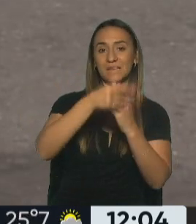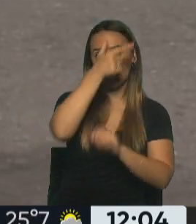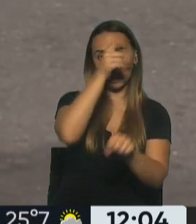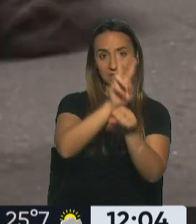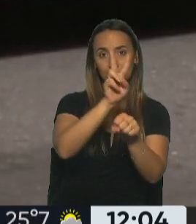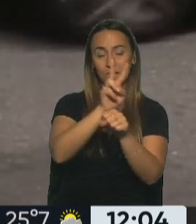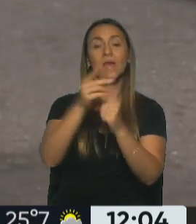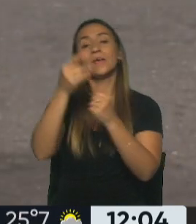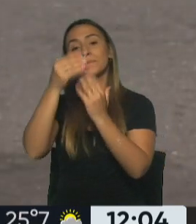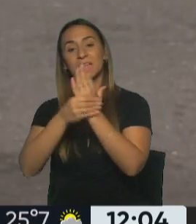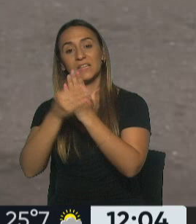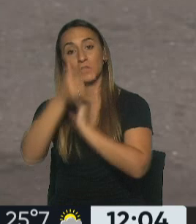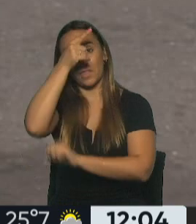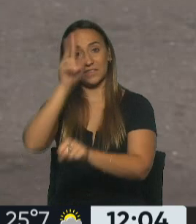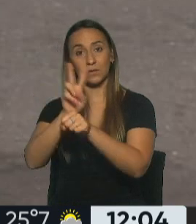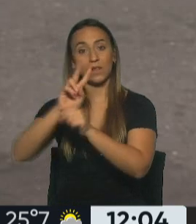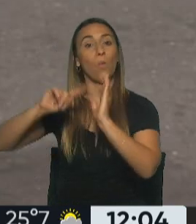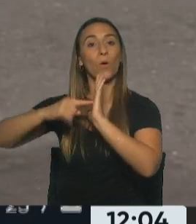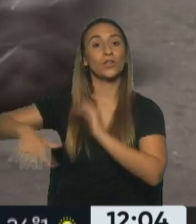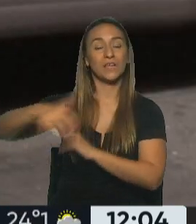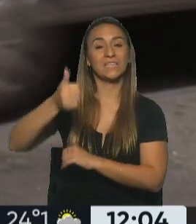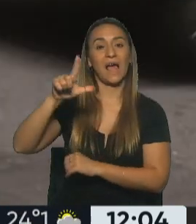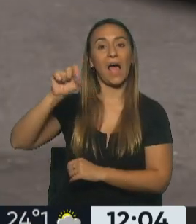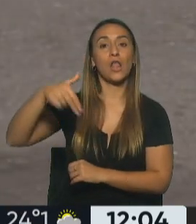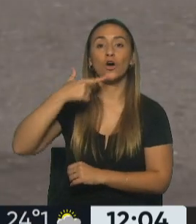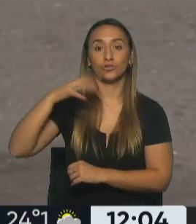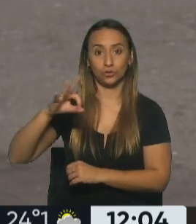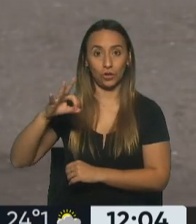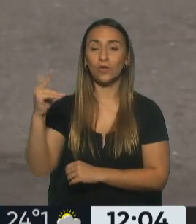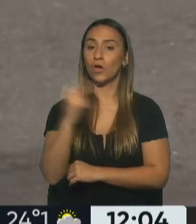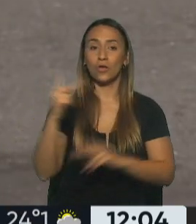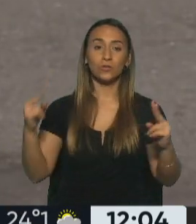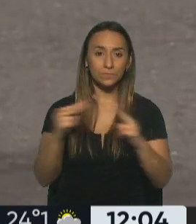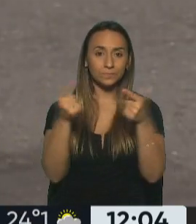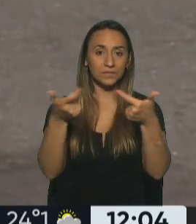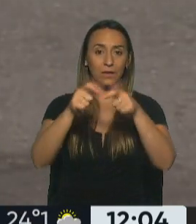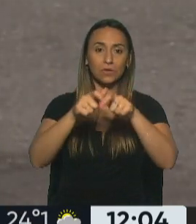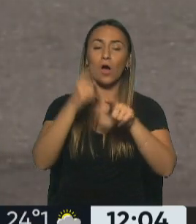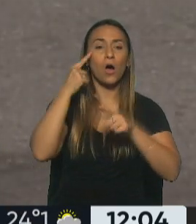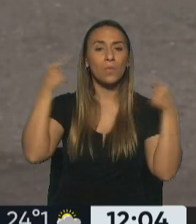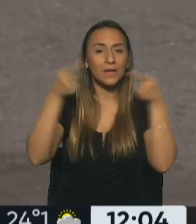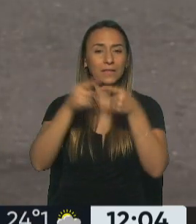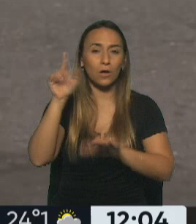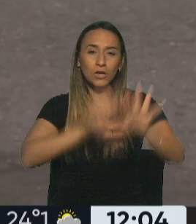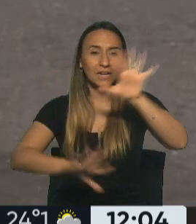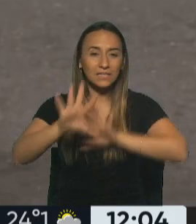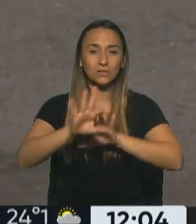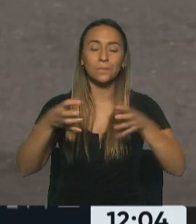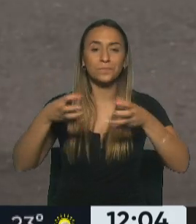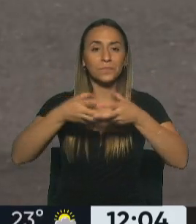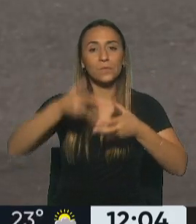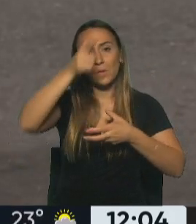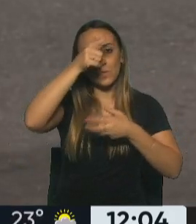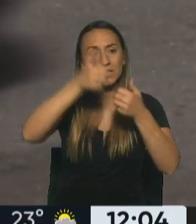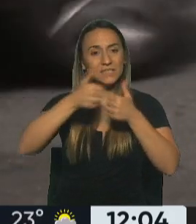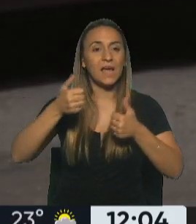de la provincia de Buenos Aires, Javier Alonso. El objetivo de este encuentro es avanzar en este comando unificado urbano que va a atender todas